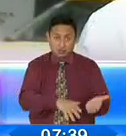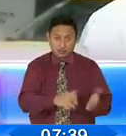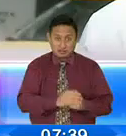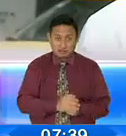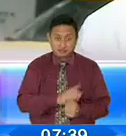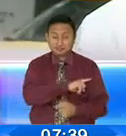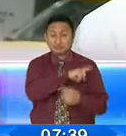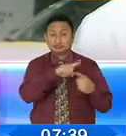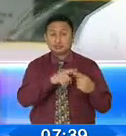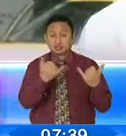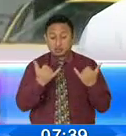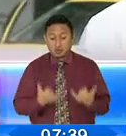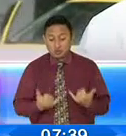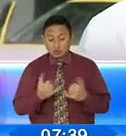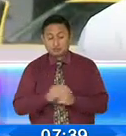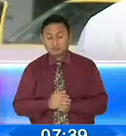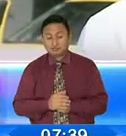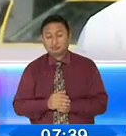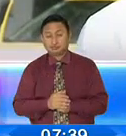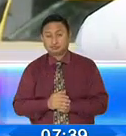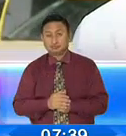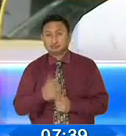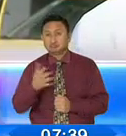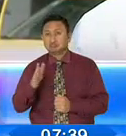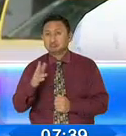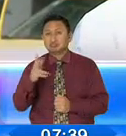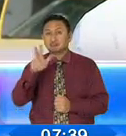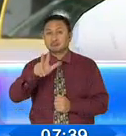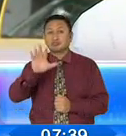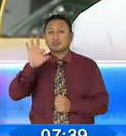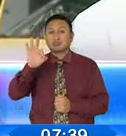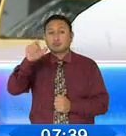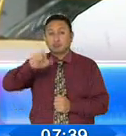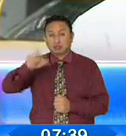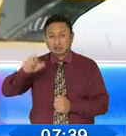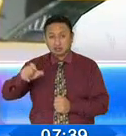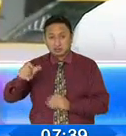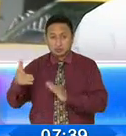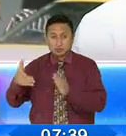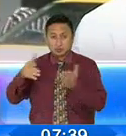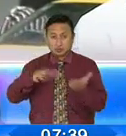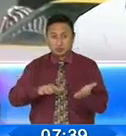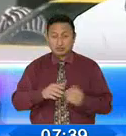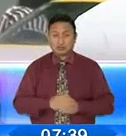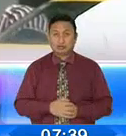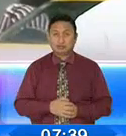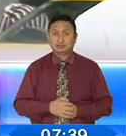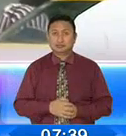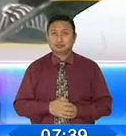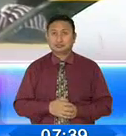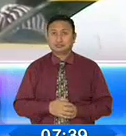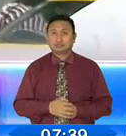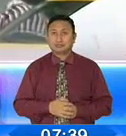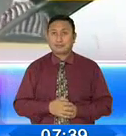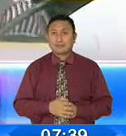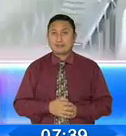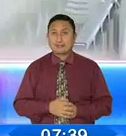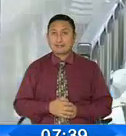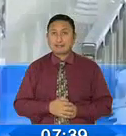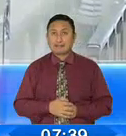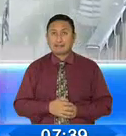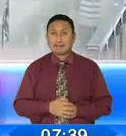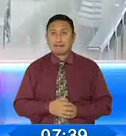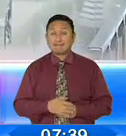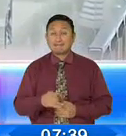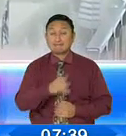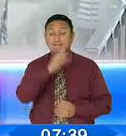el corte de hoy tenemos aproximadamente 39 pacientes con sintomatología respiratoria que fallecieron. En esta casa